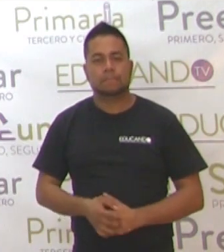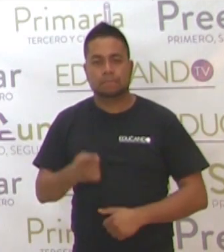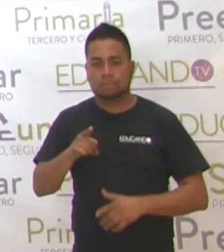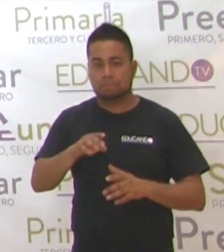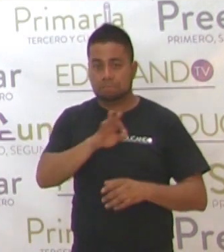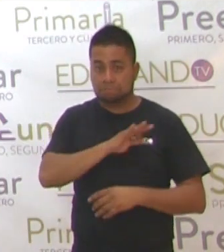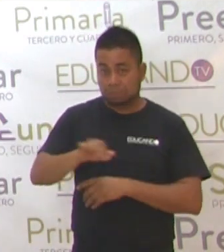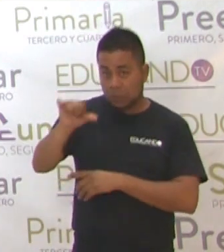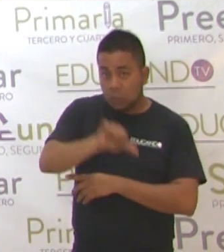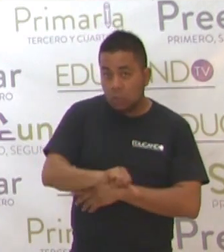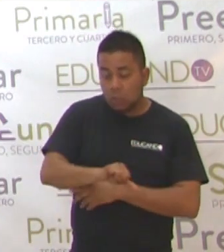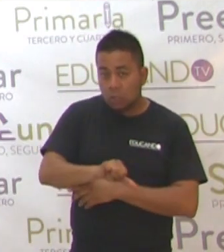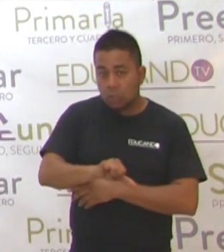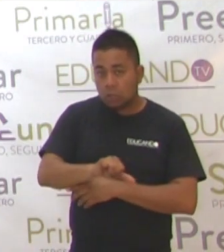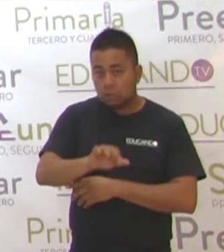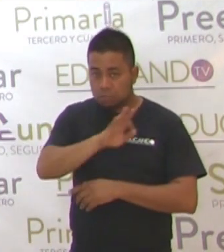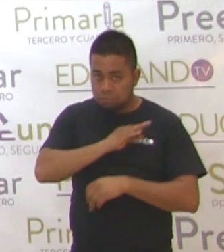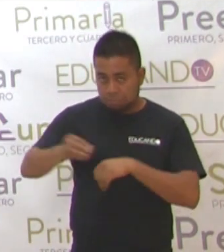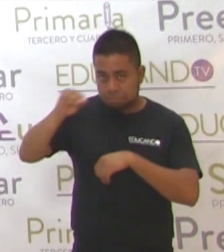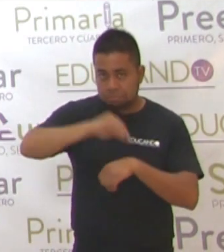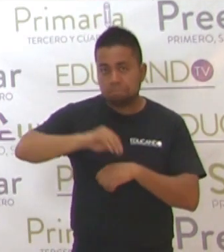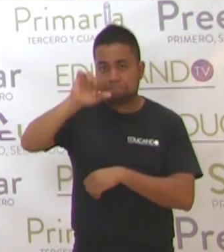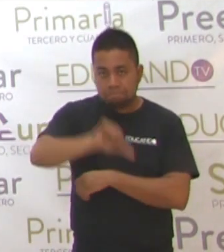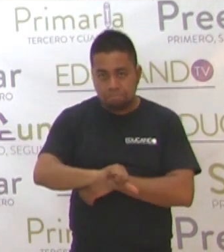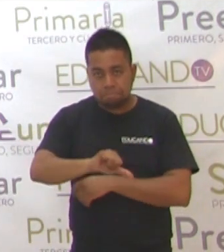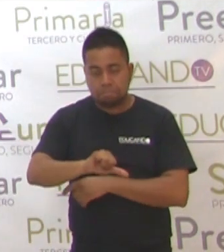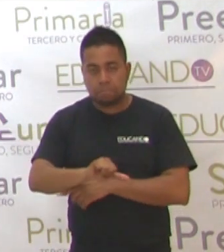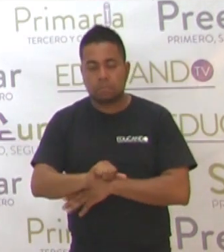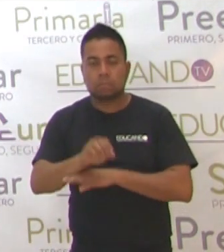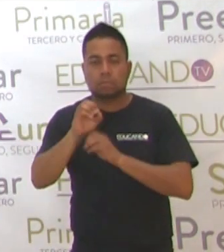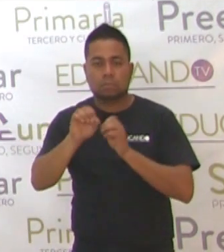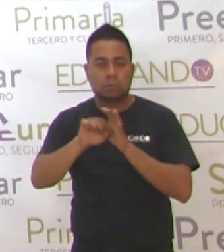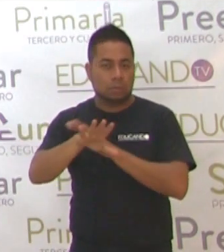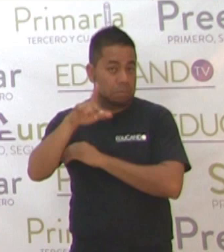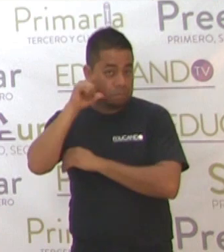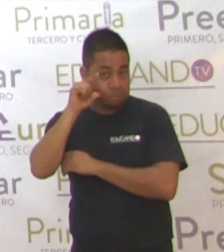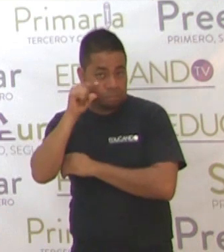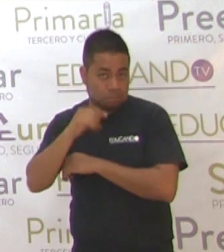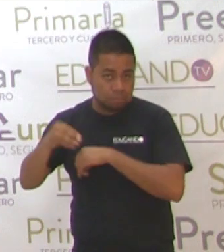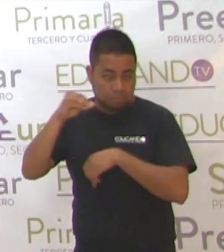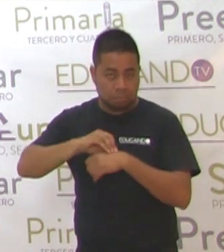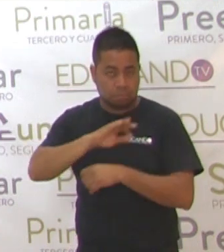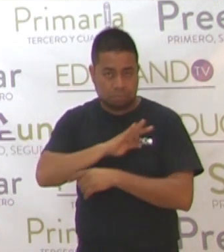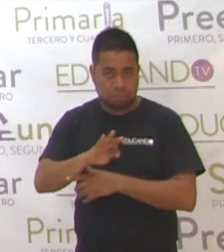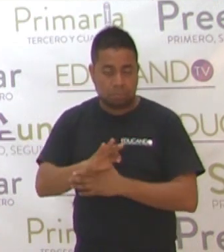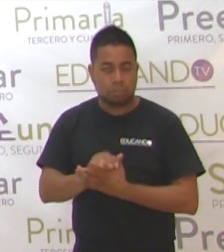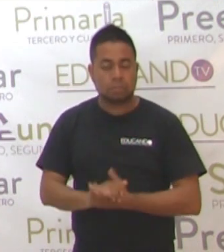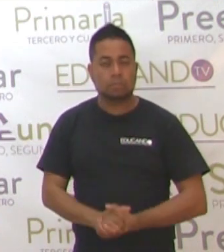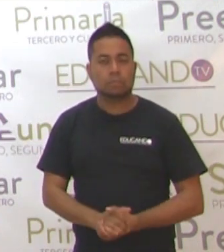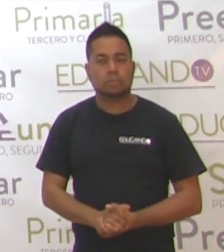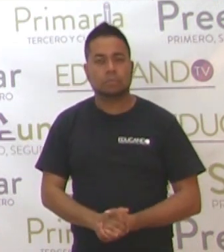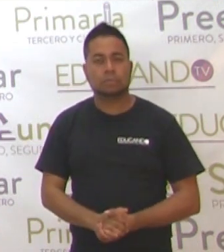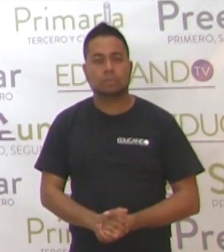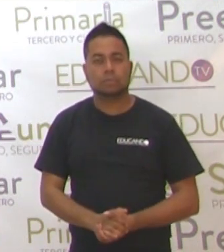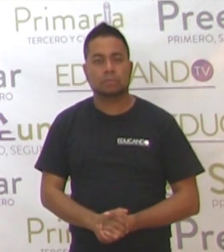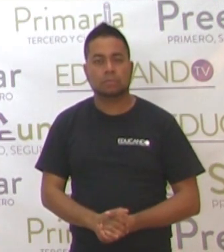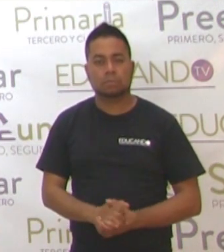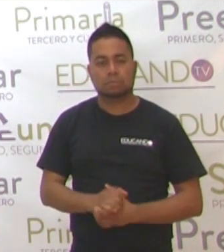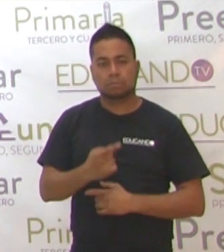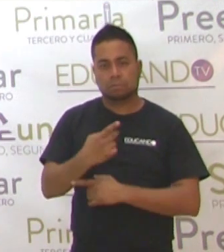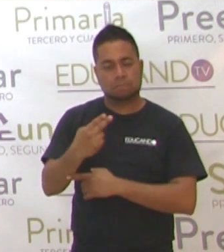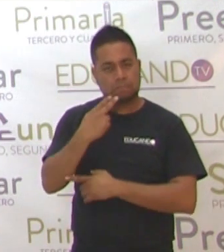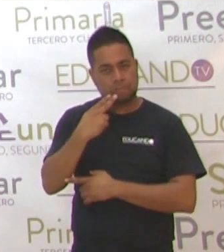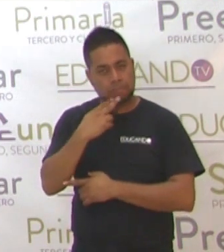hoy verdad que si se puede utilizar el dexis mañana verdad que si se puede utilizar